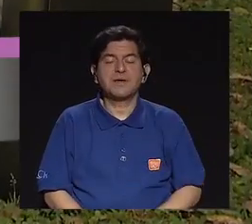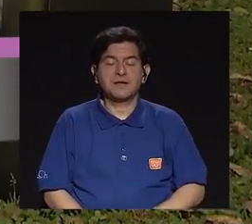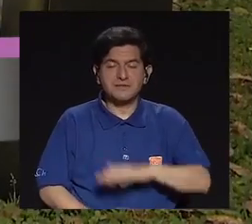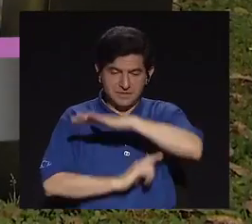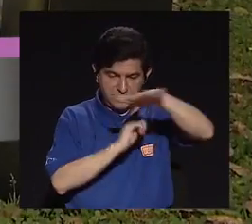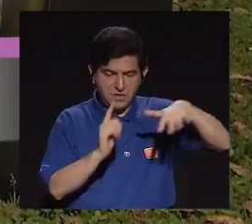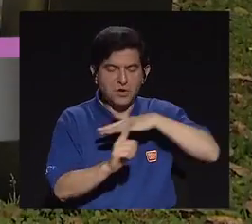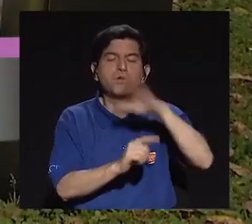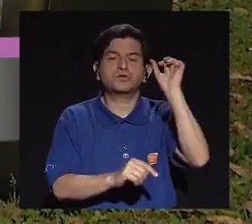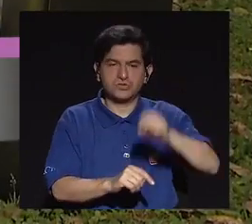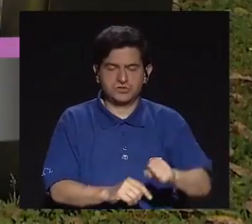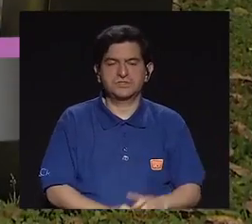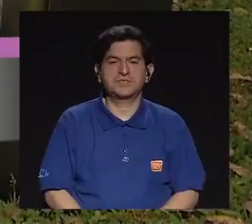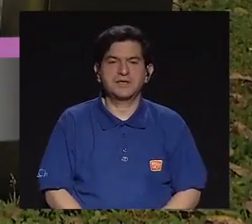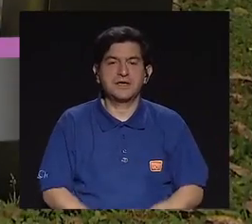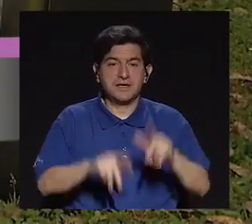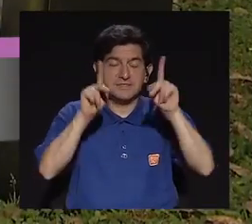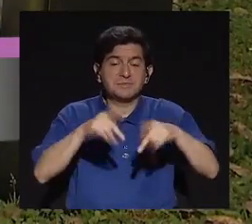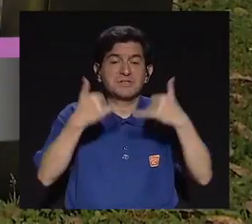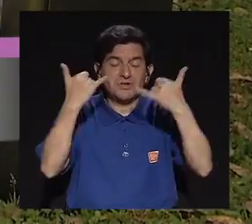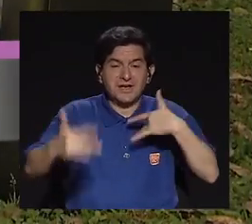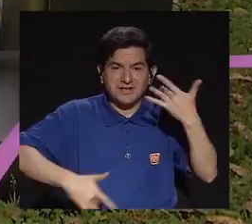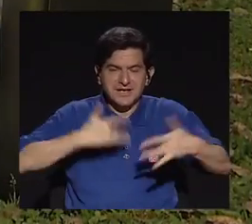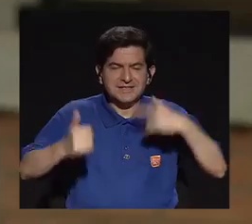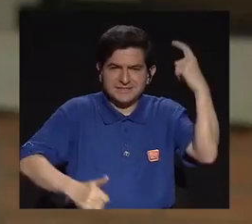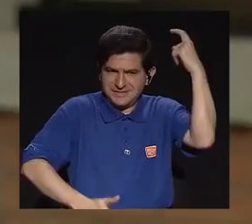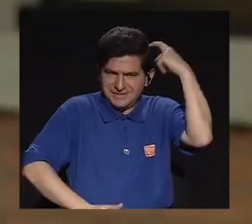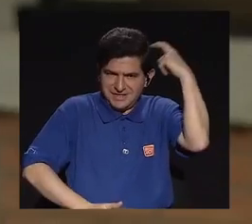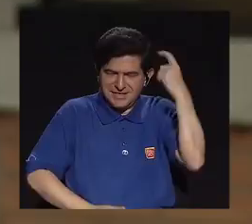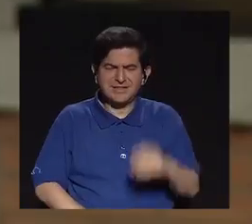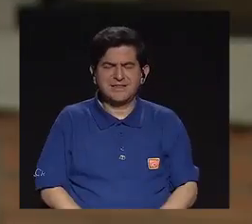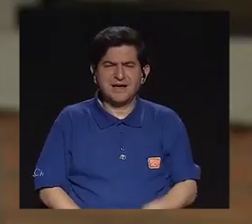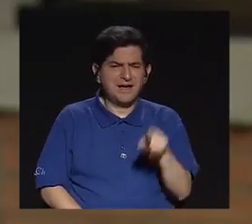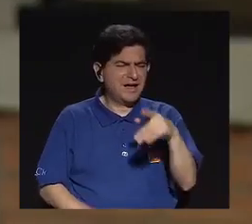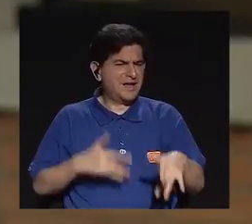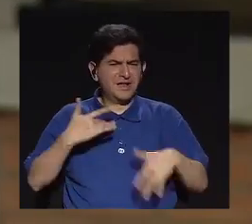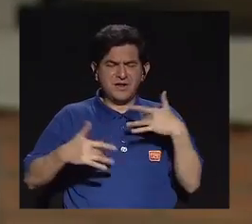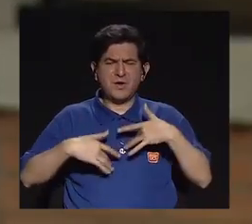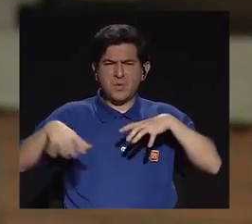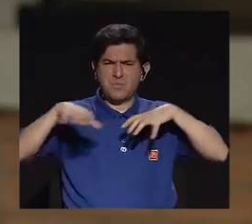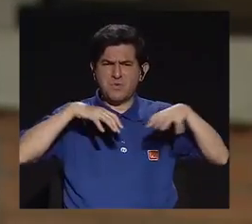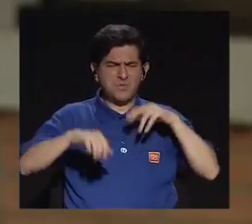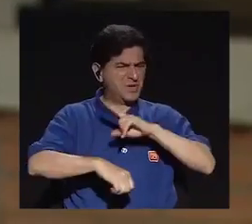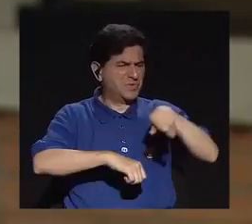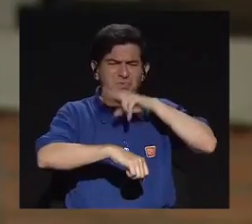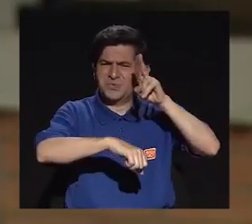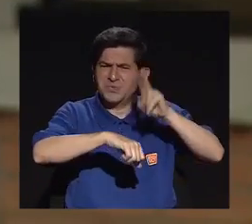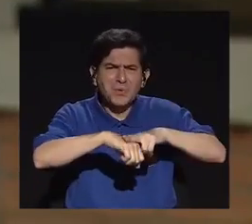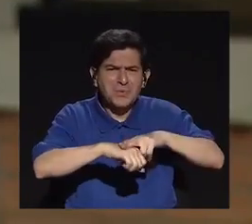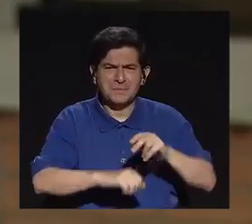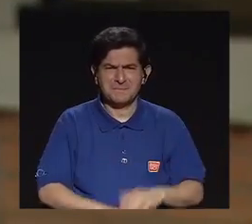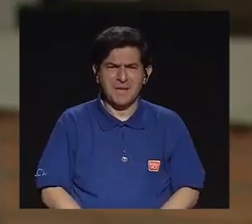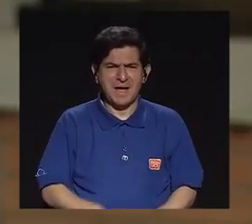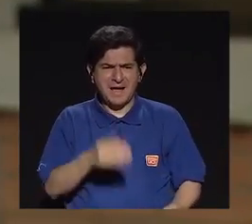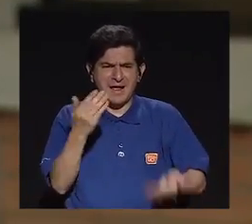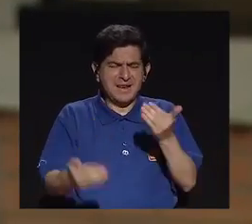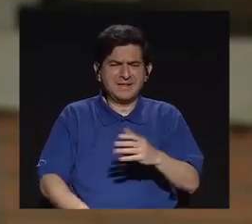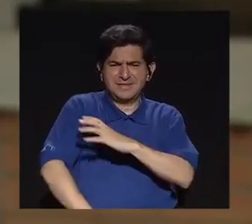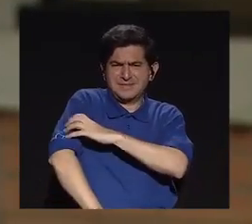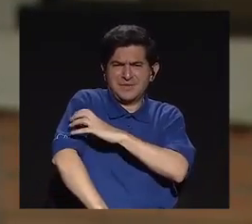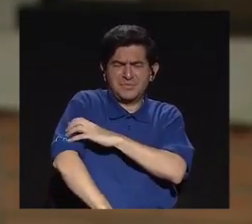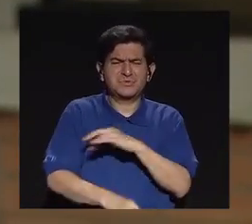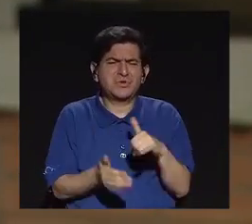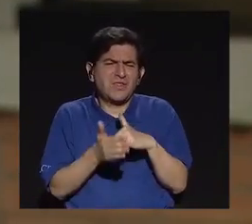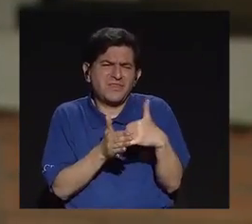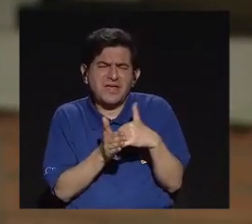ningún síntoma neurológico. Ya si el paciente tiene síntomas neurológicos, alteración de la sensibilidad, movimientos anormales en los